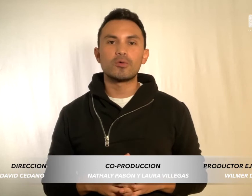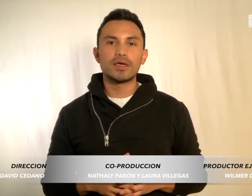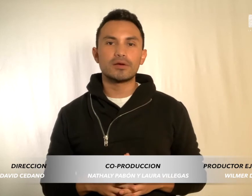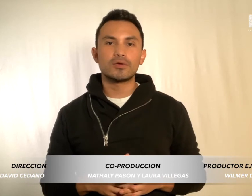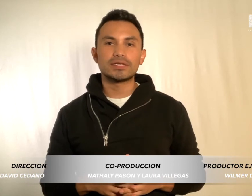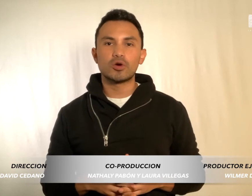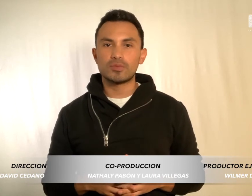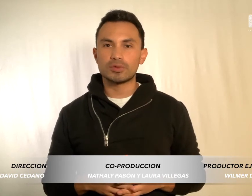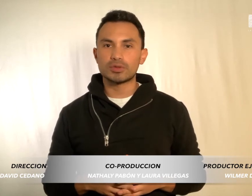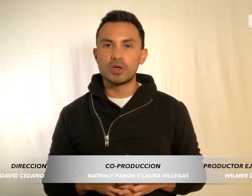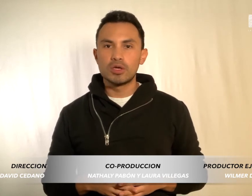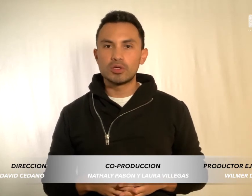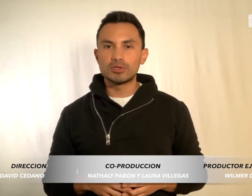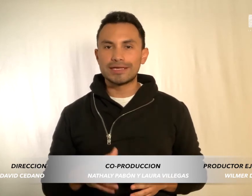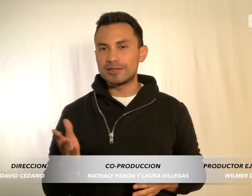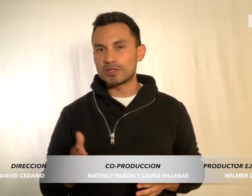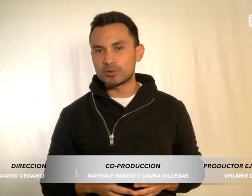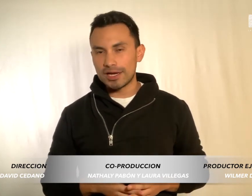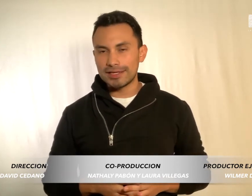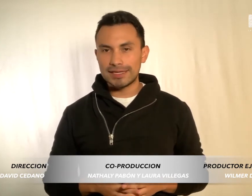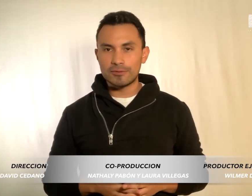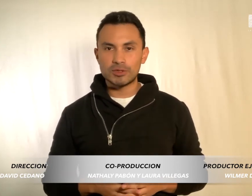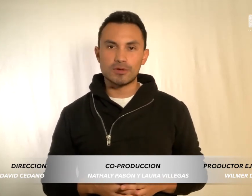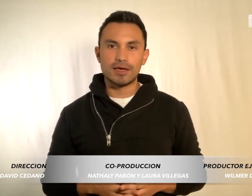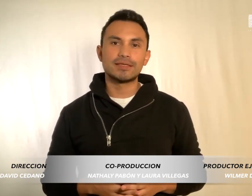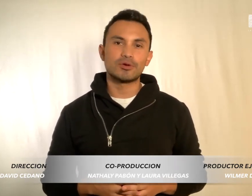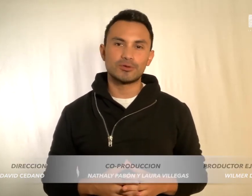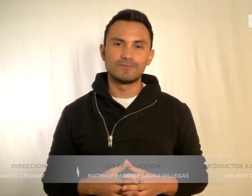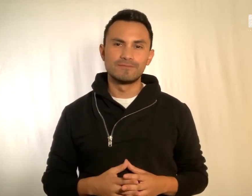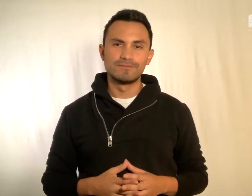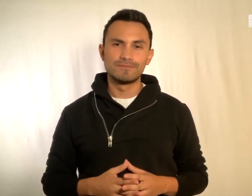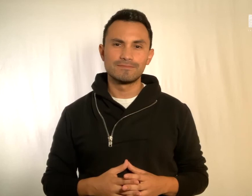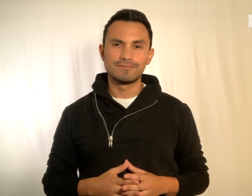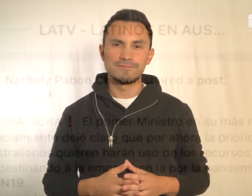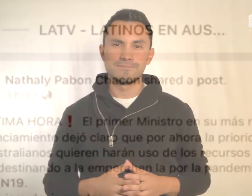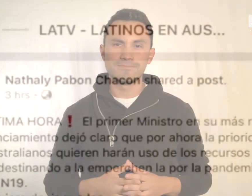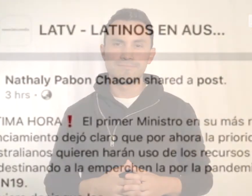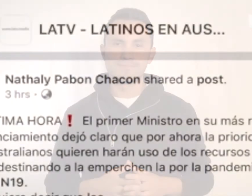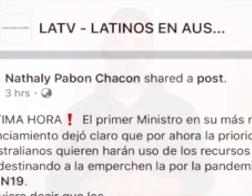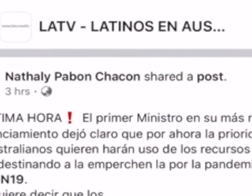el gobierno de Scott Morrison. Somos Latinos en Australia Televisión. Hasta pronto.